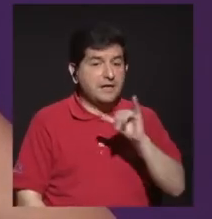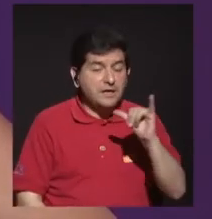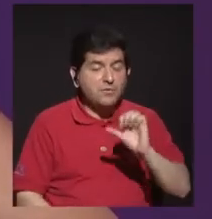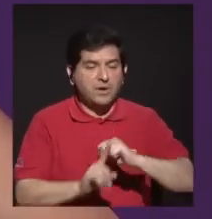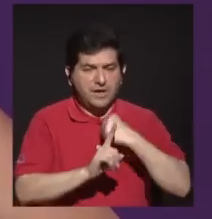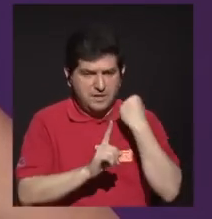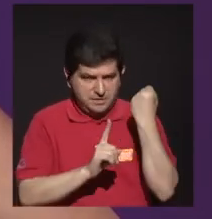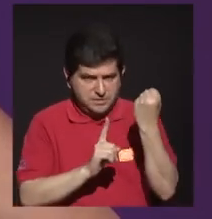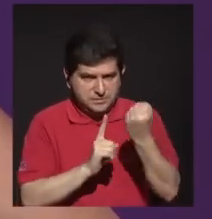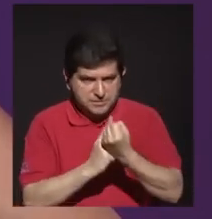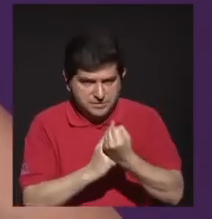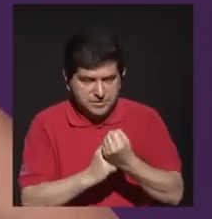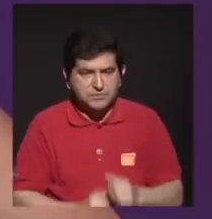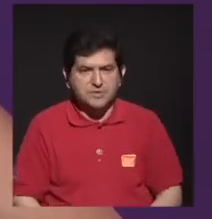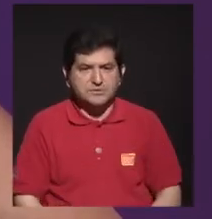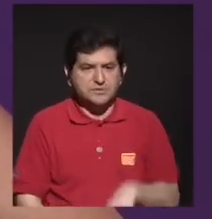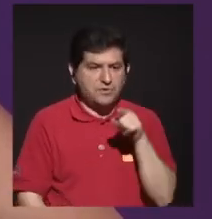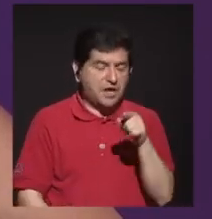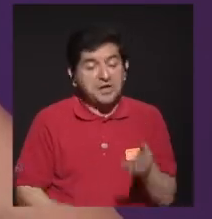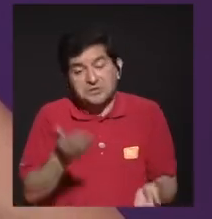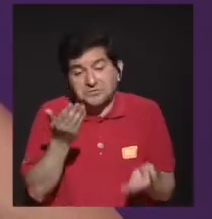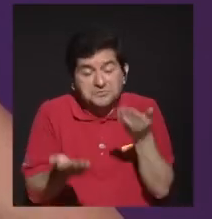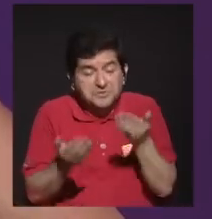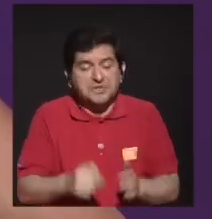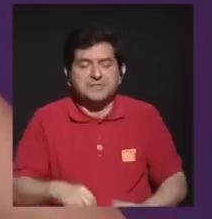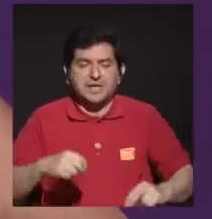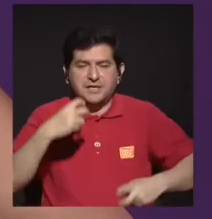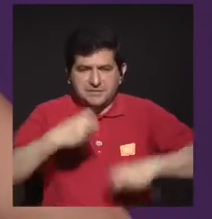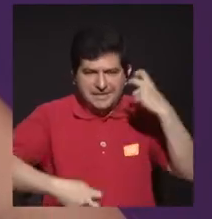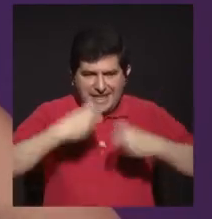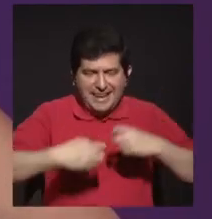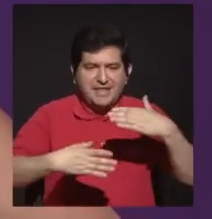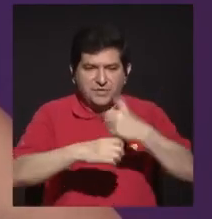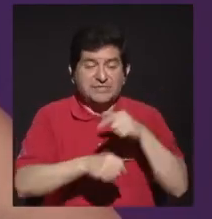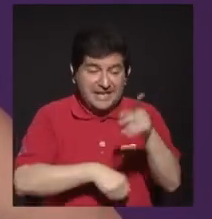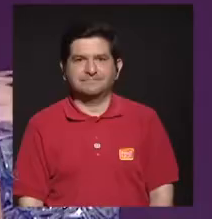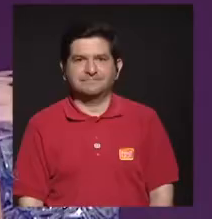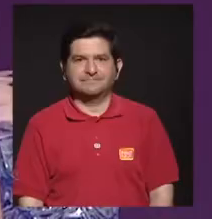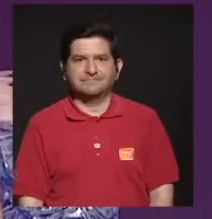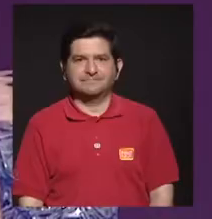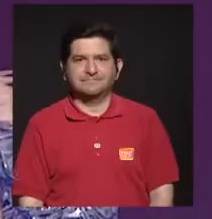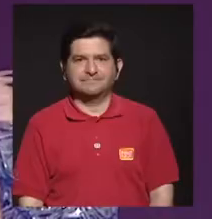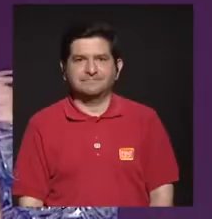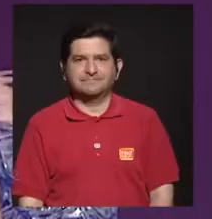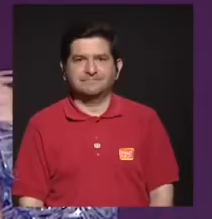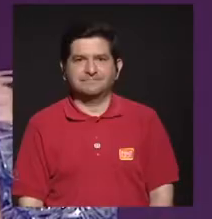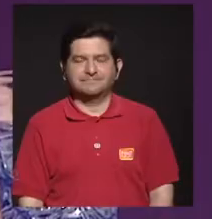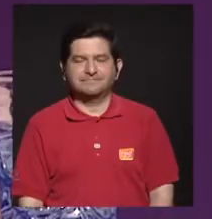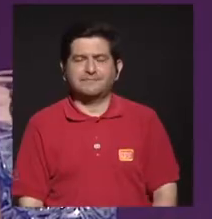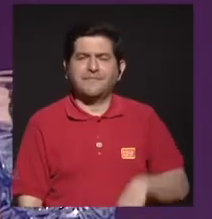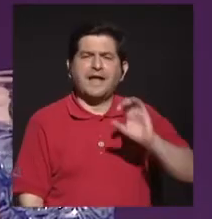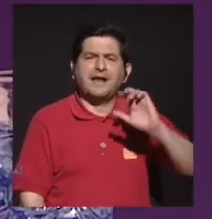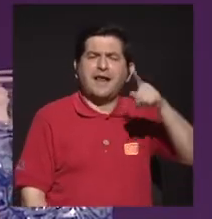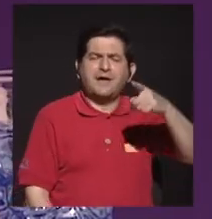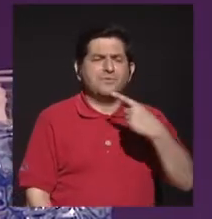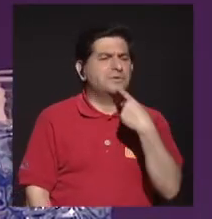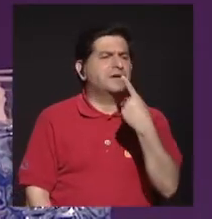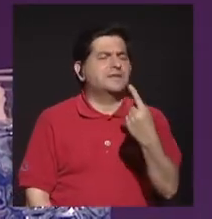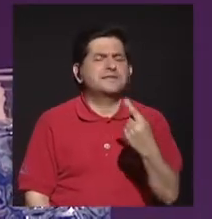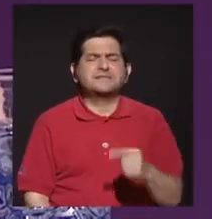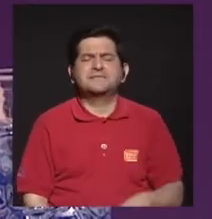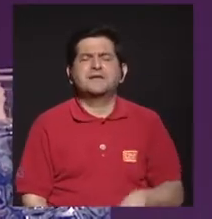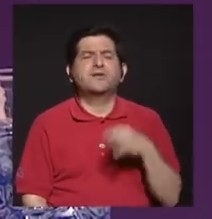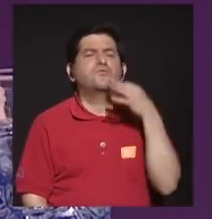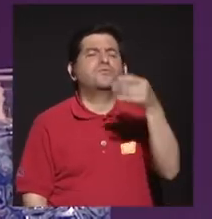cuando se atreven a cometer un delito, este tipo de delitos. Claudia, ¿qué se dice del futuro de